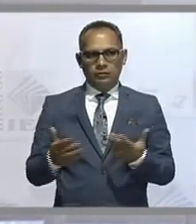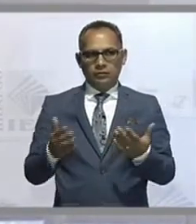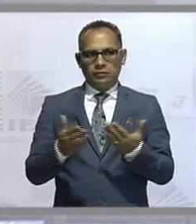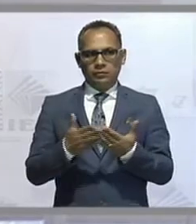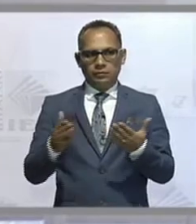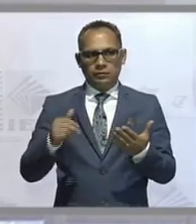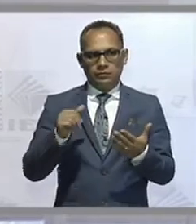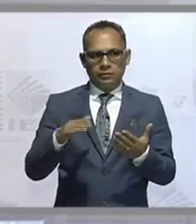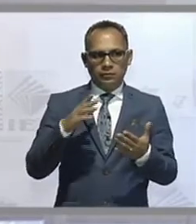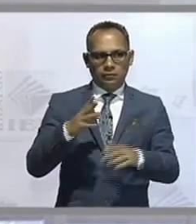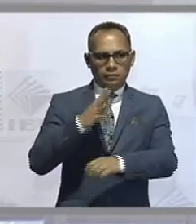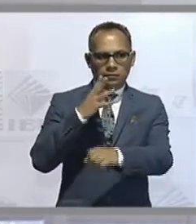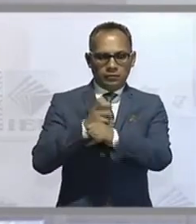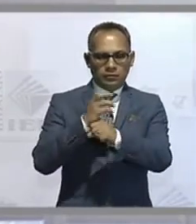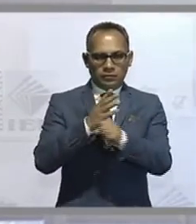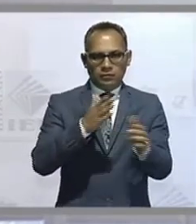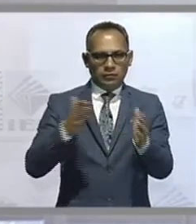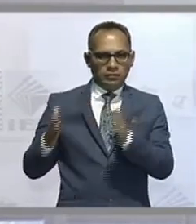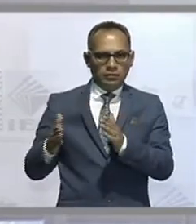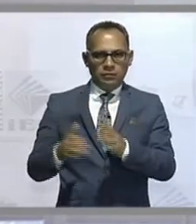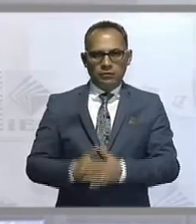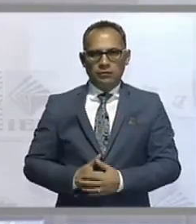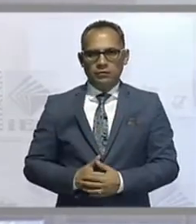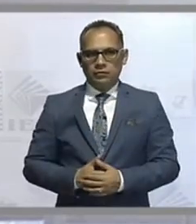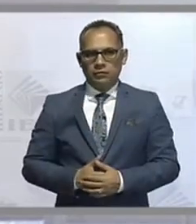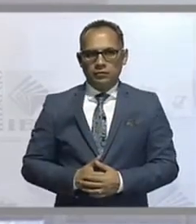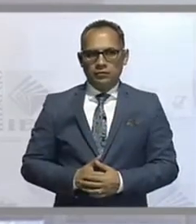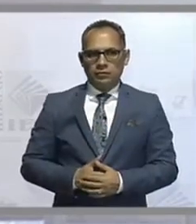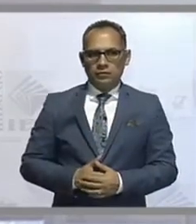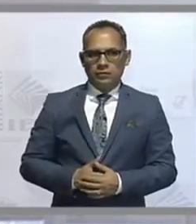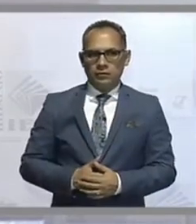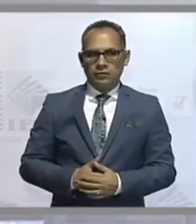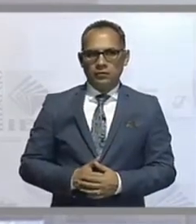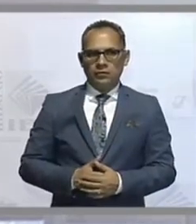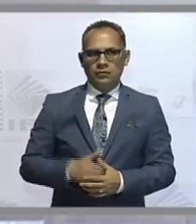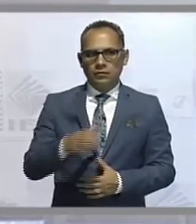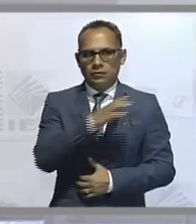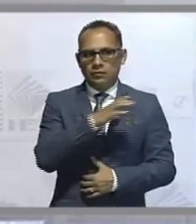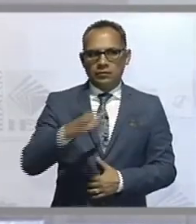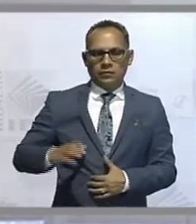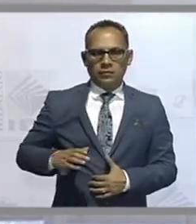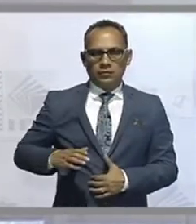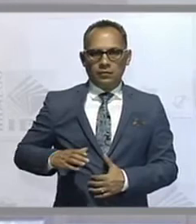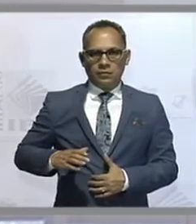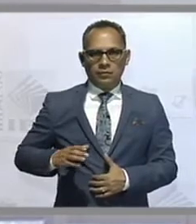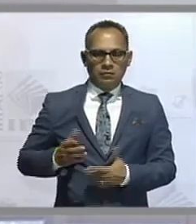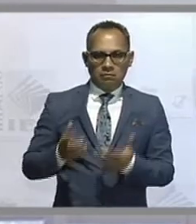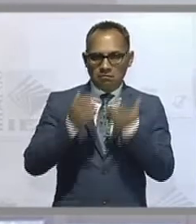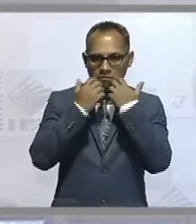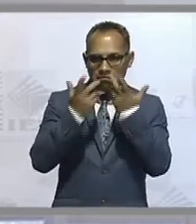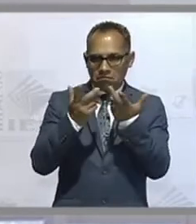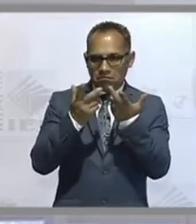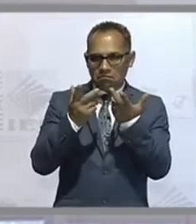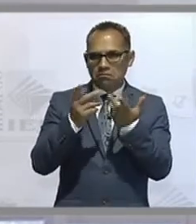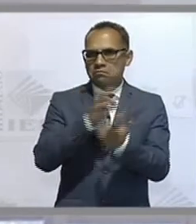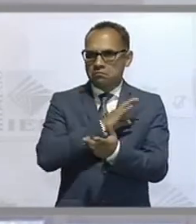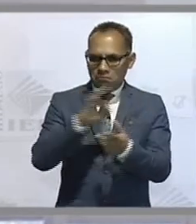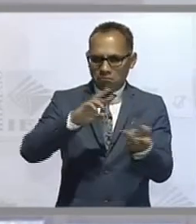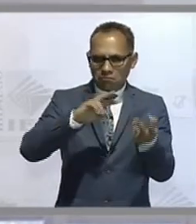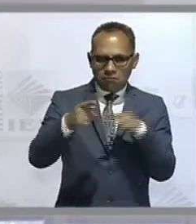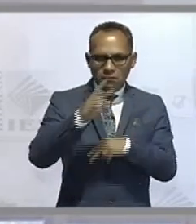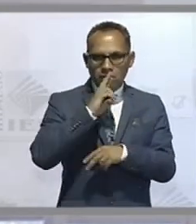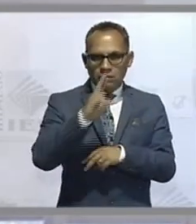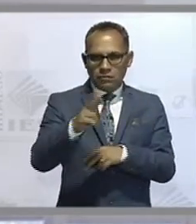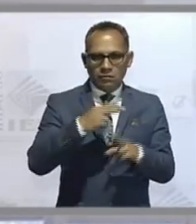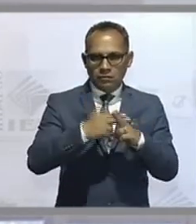la cuarta ronda ahora lay los candidatos que así lo deseen podrán ejercer su derecho de réplica hasta